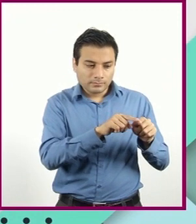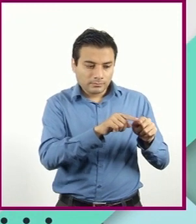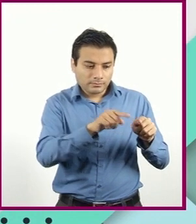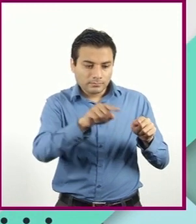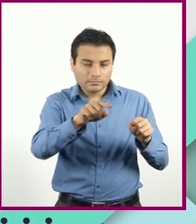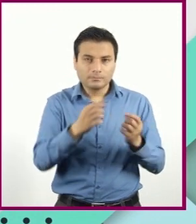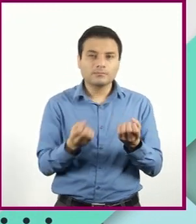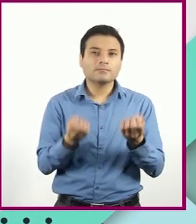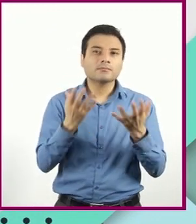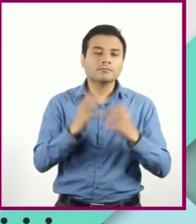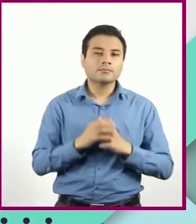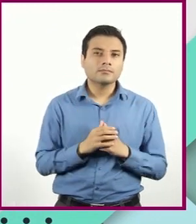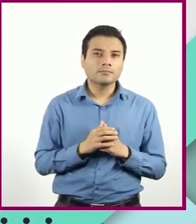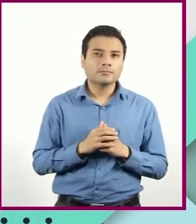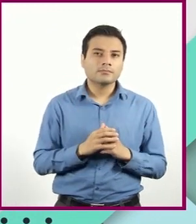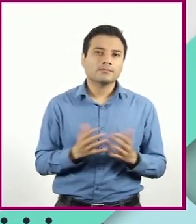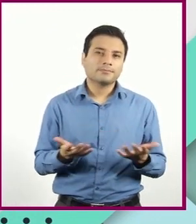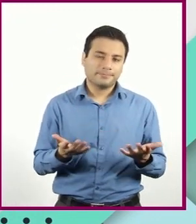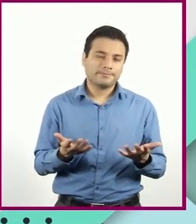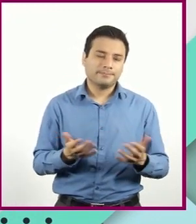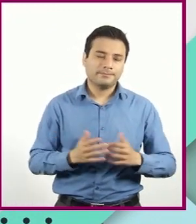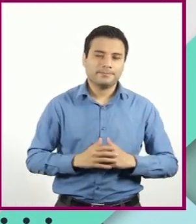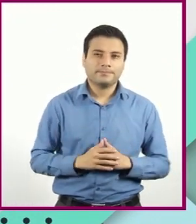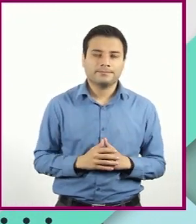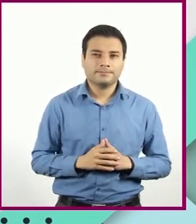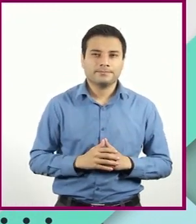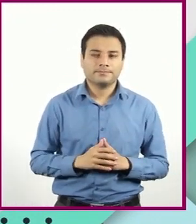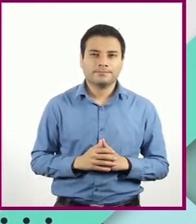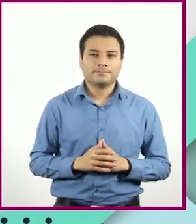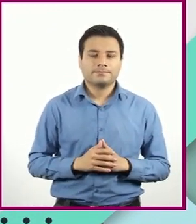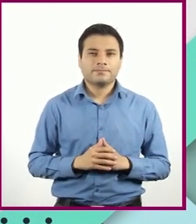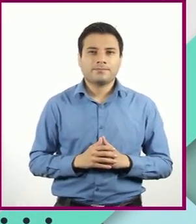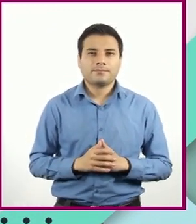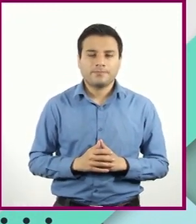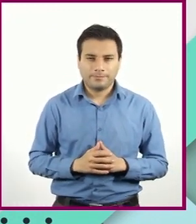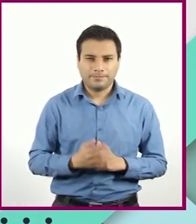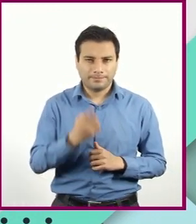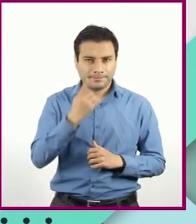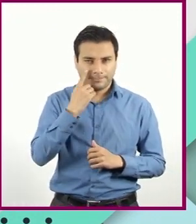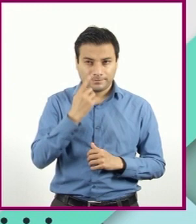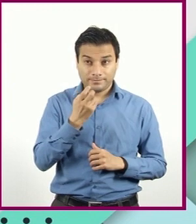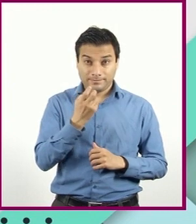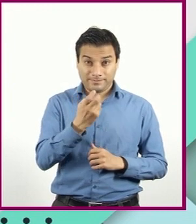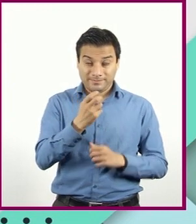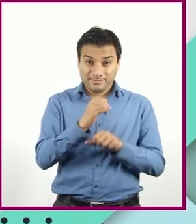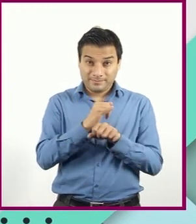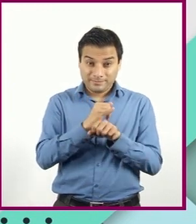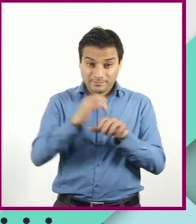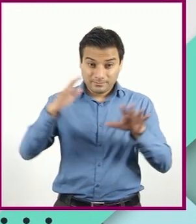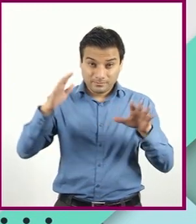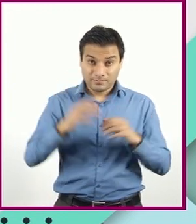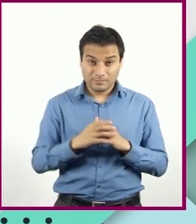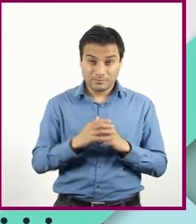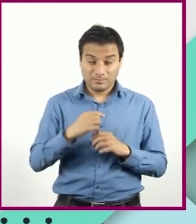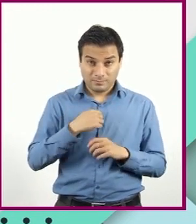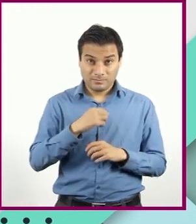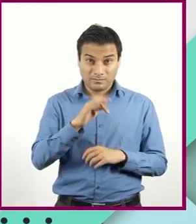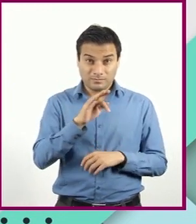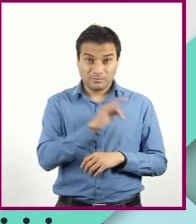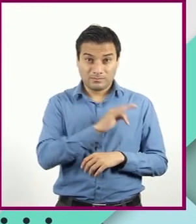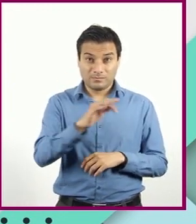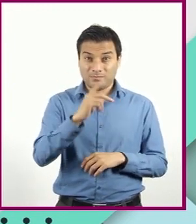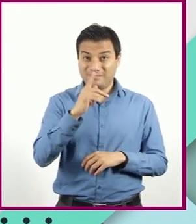es equivalente al perímetro del terreno. Con los datos que tenemos, no podemos calcular el perímetro,